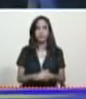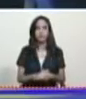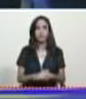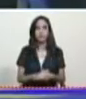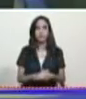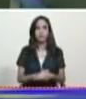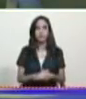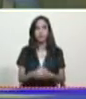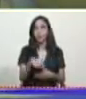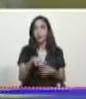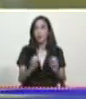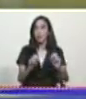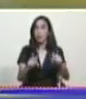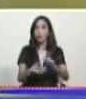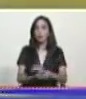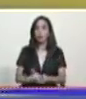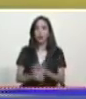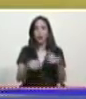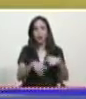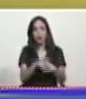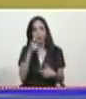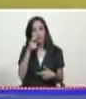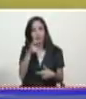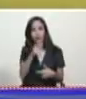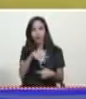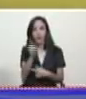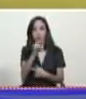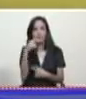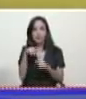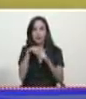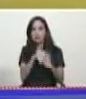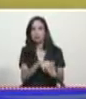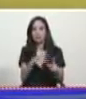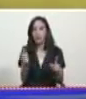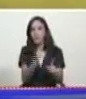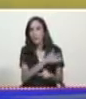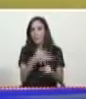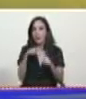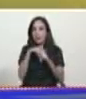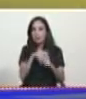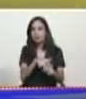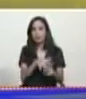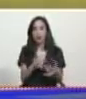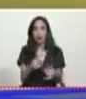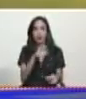Cuando Venezuela está en el ojo del huracán